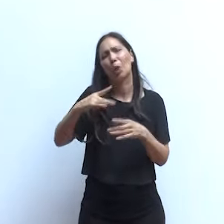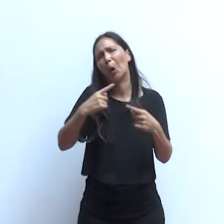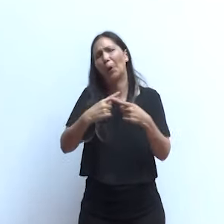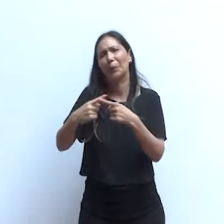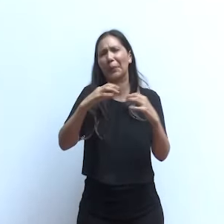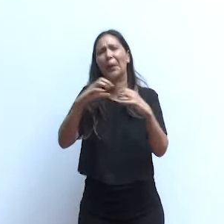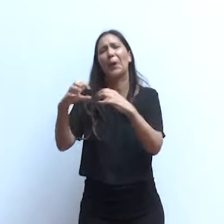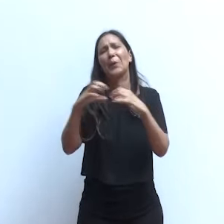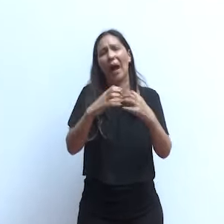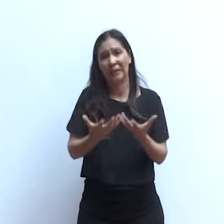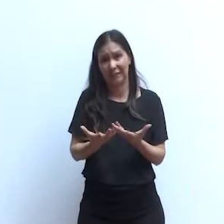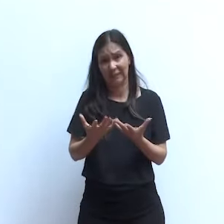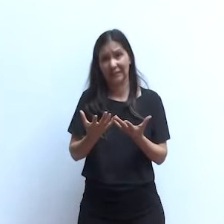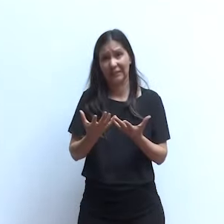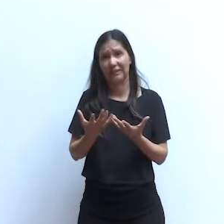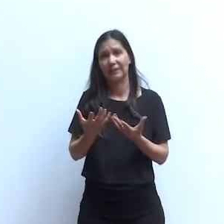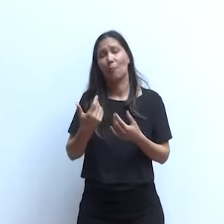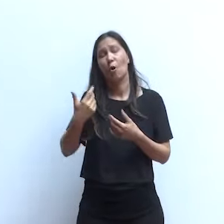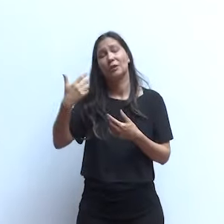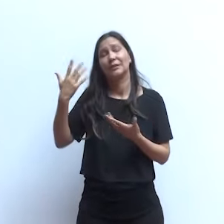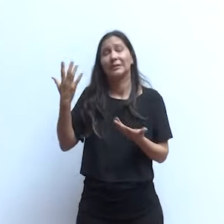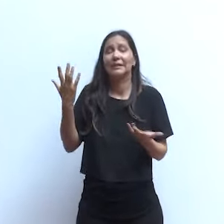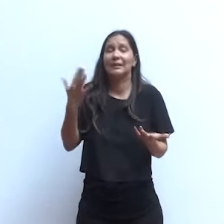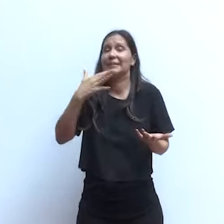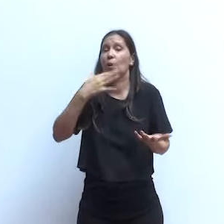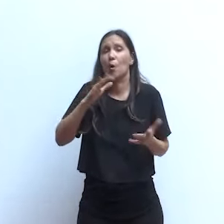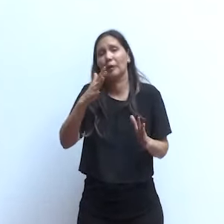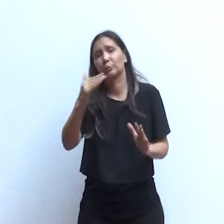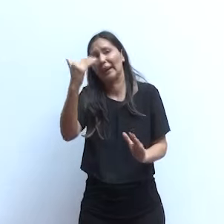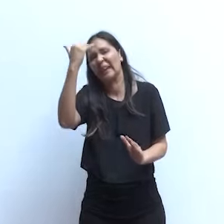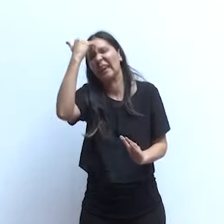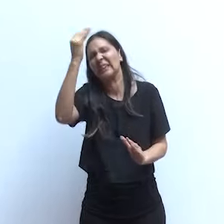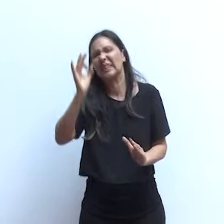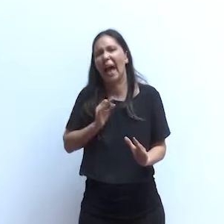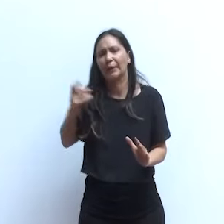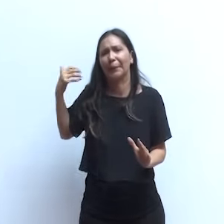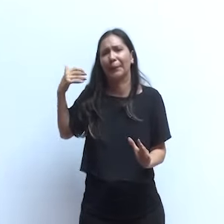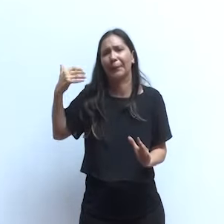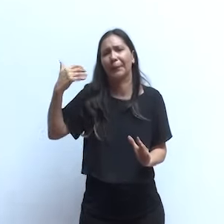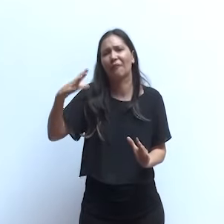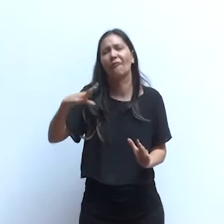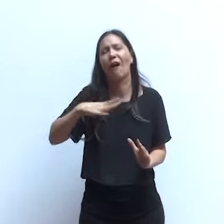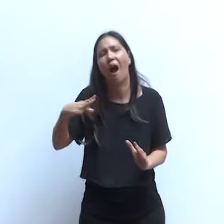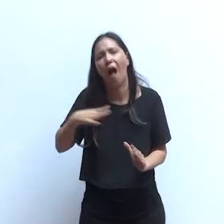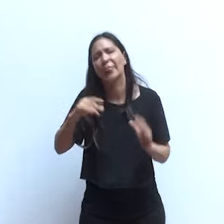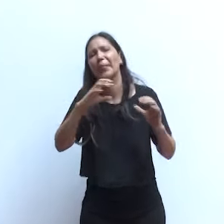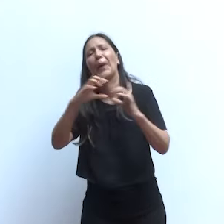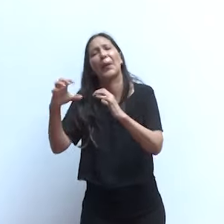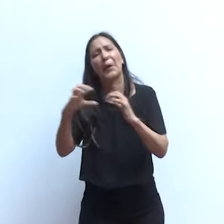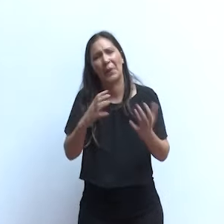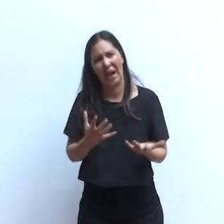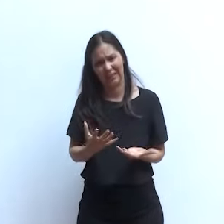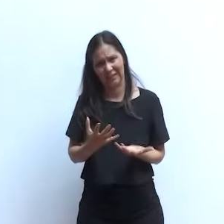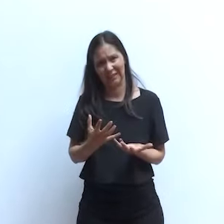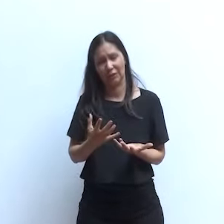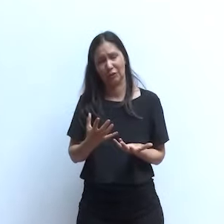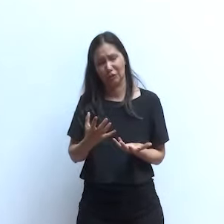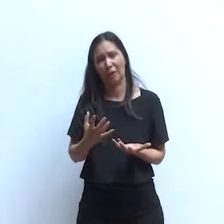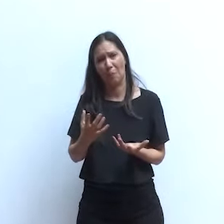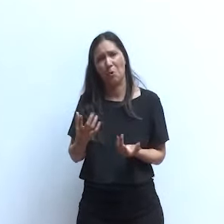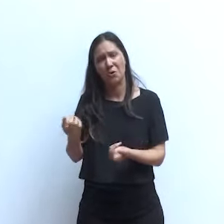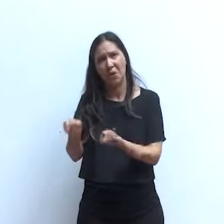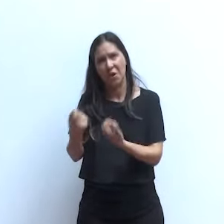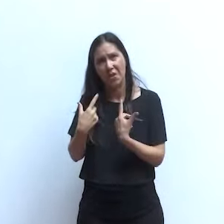no sé cuánto tiempo pero seguramente los últimos 15 años no digo me parece que llegamos a esta pregunta por por las por las por las preguntas